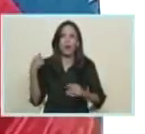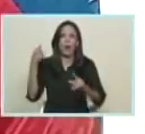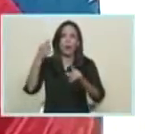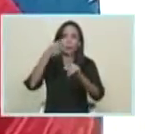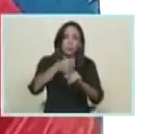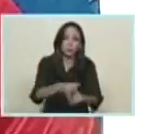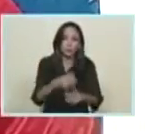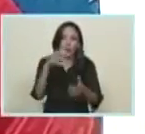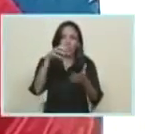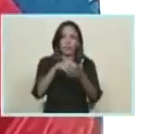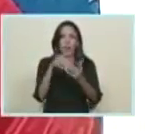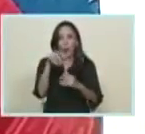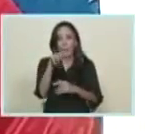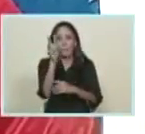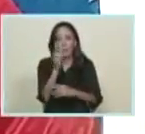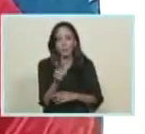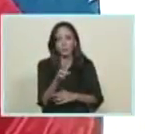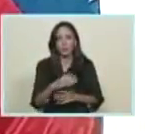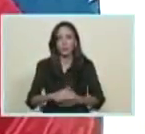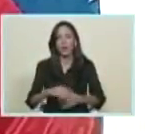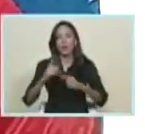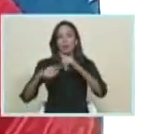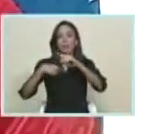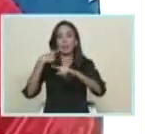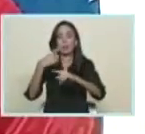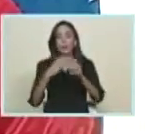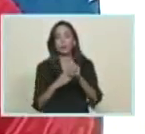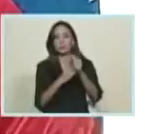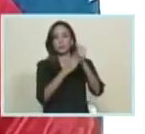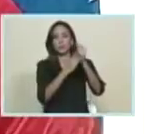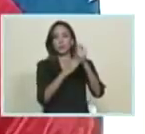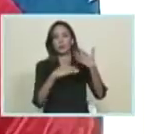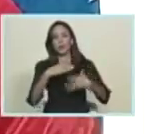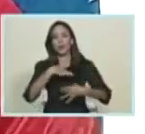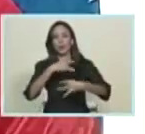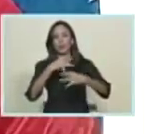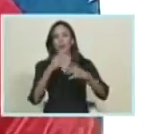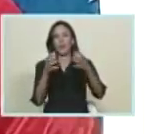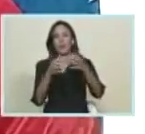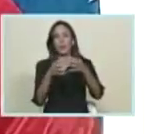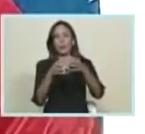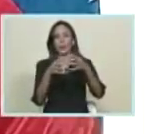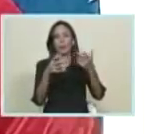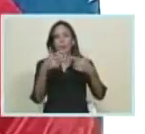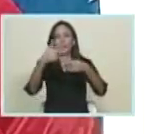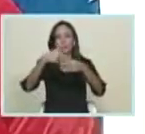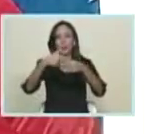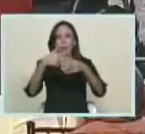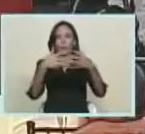de Estado y luego gobernar para los intereses imperialistas petroleros.